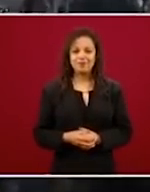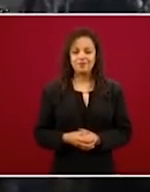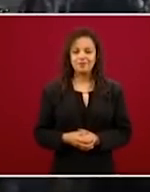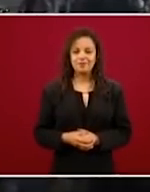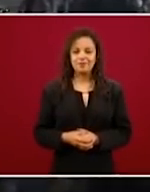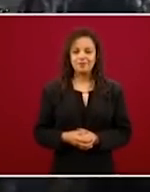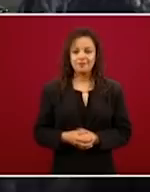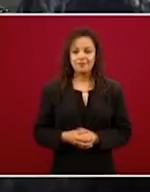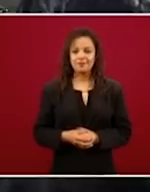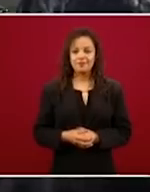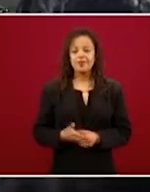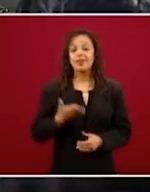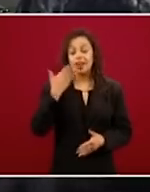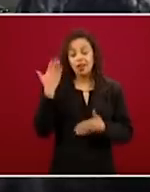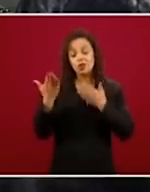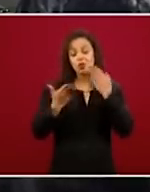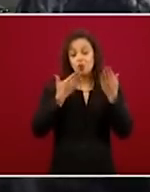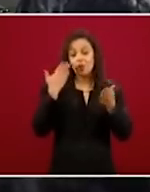de estudiar